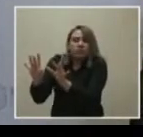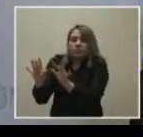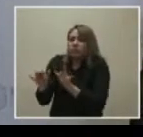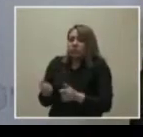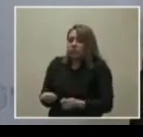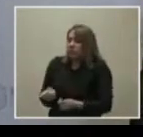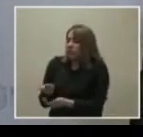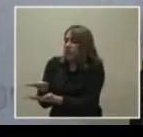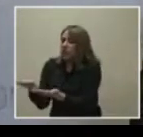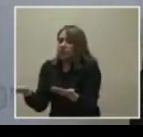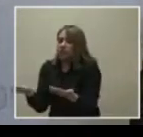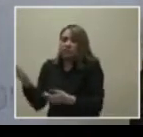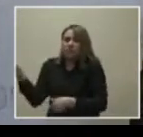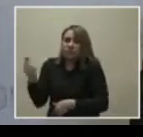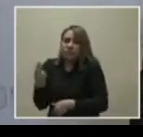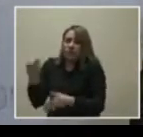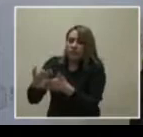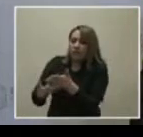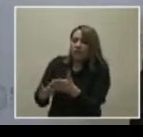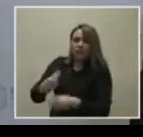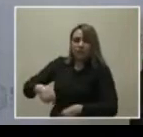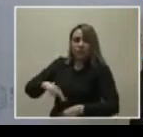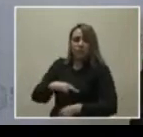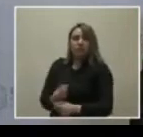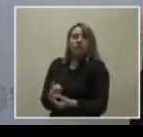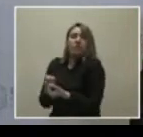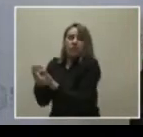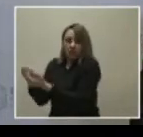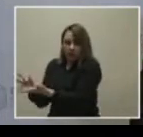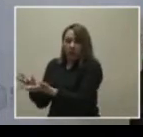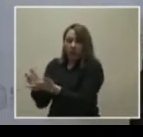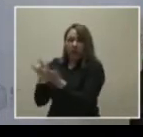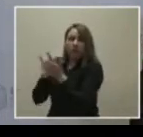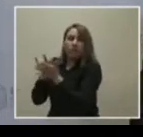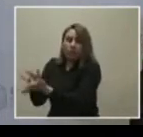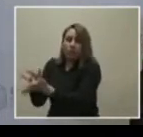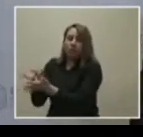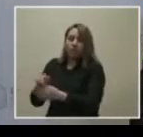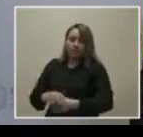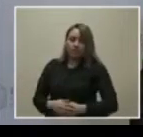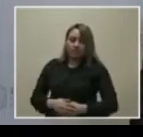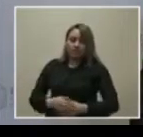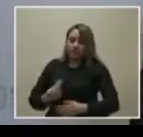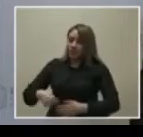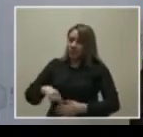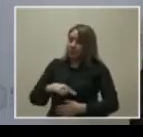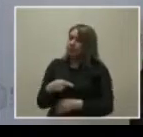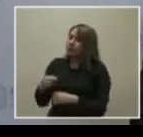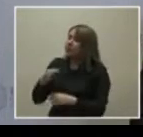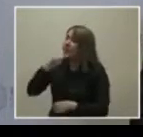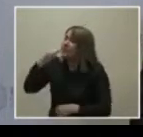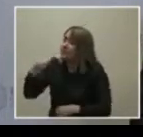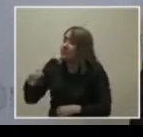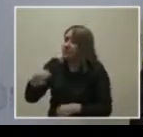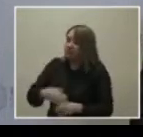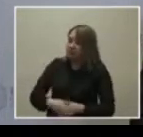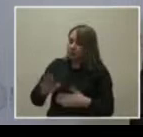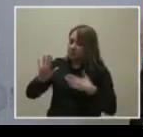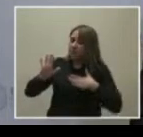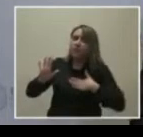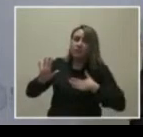ellos presenten en lo que podamos nosotros, por supuesto, colaborar y apoyar y reiterarles nuestro compromiso